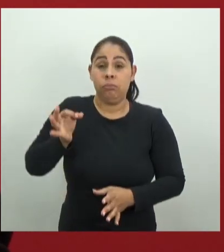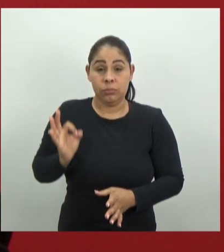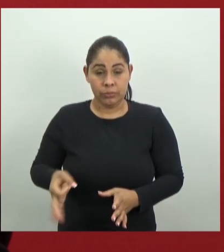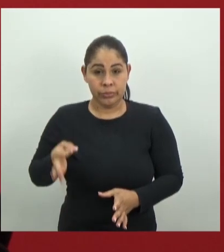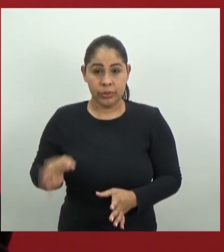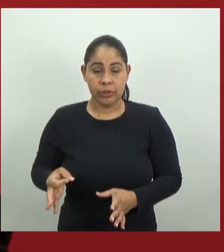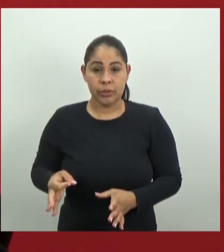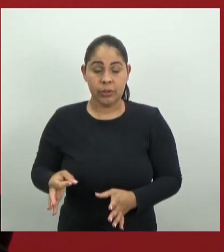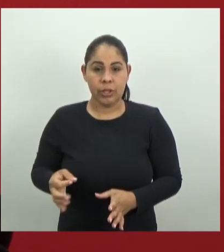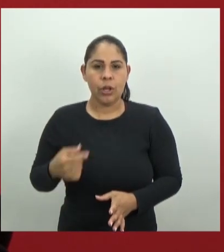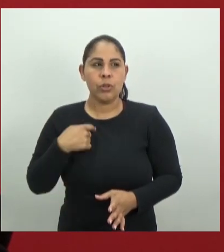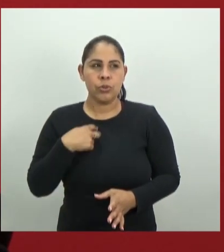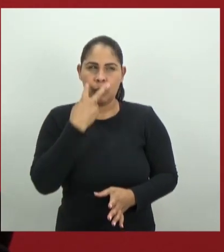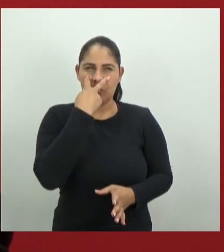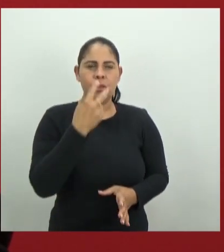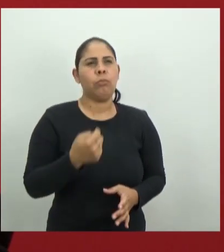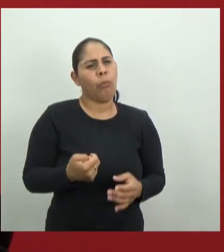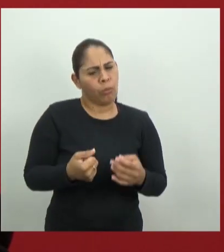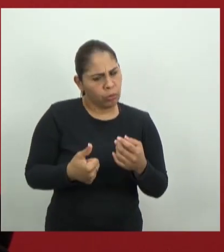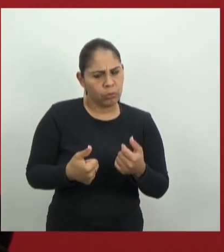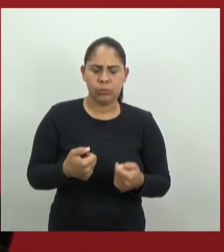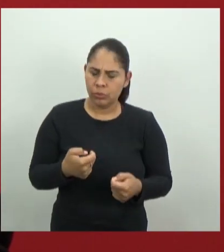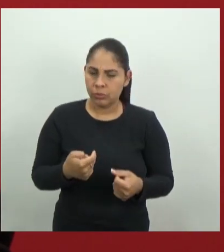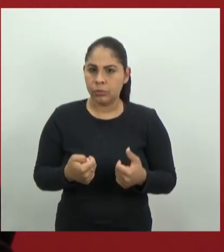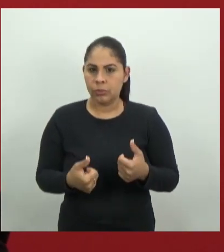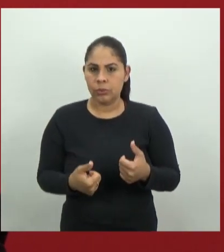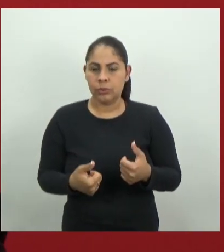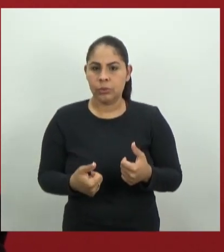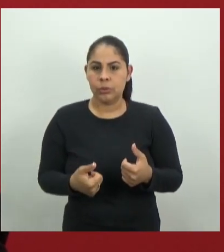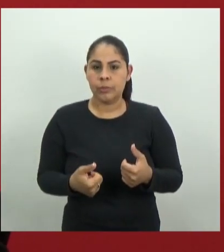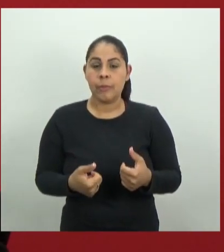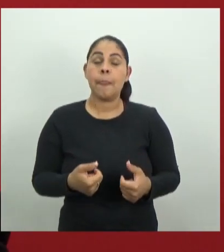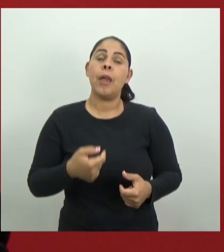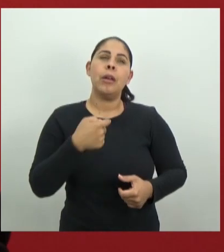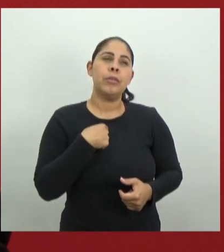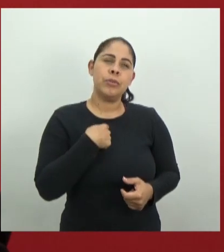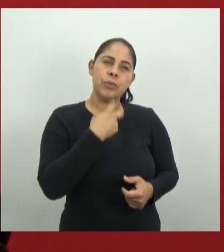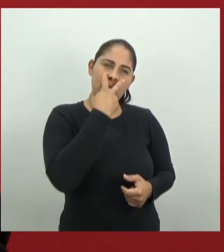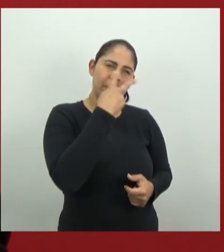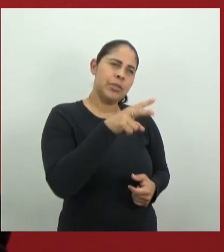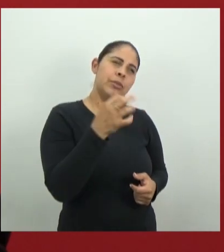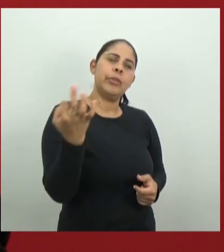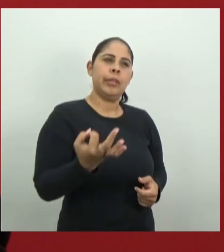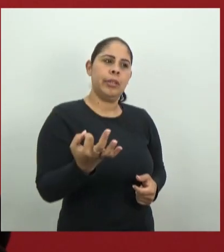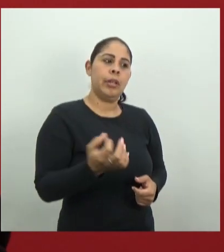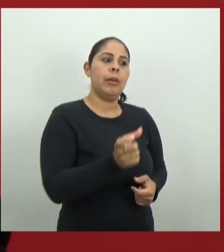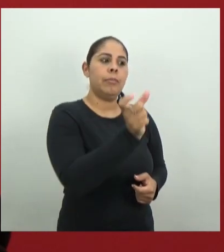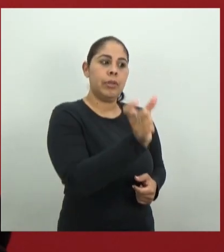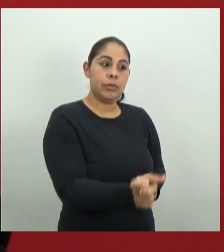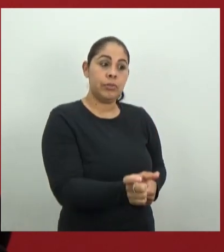hasta hoy he visto muy pocos, lo he visto, pero muy pocos. Lo que sí he visto, bastante